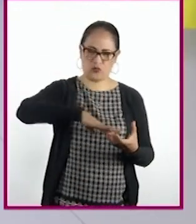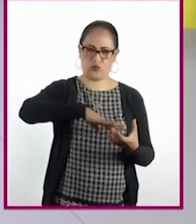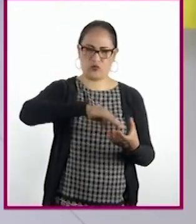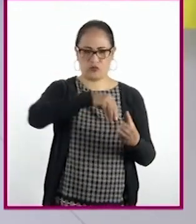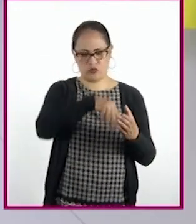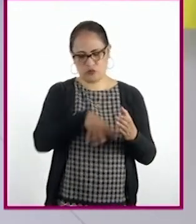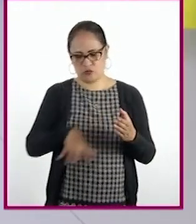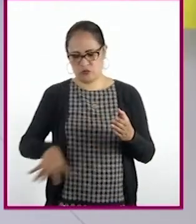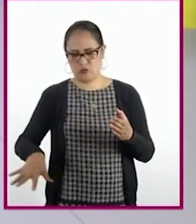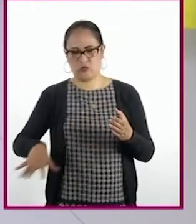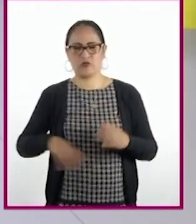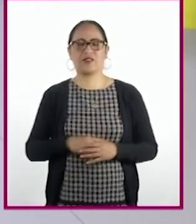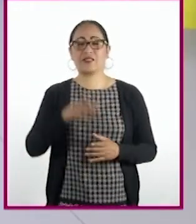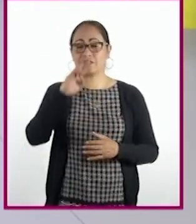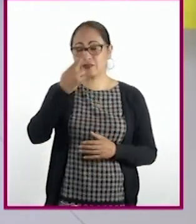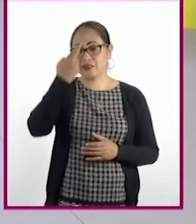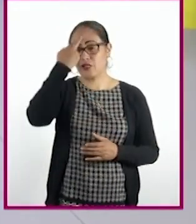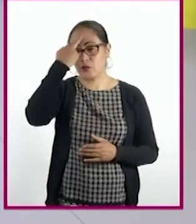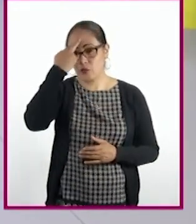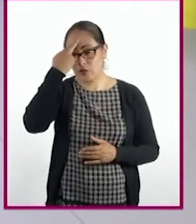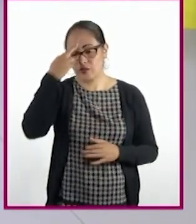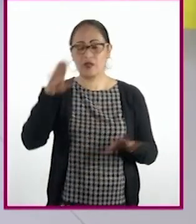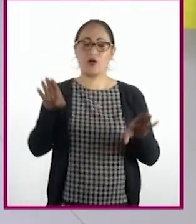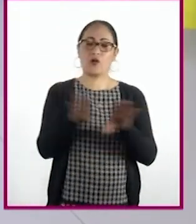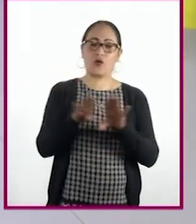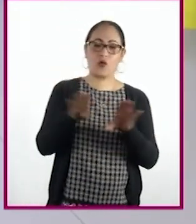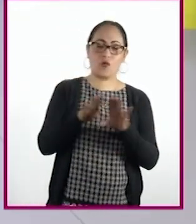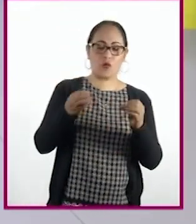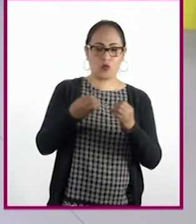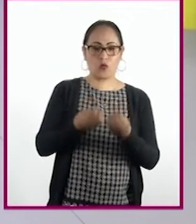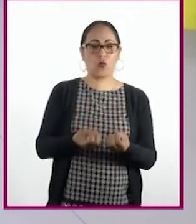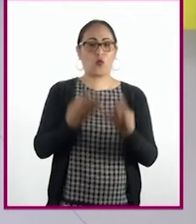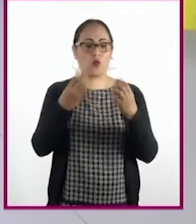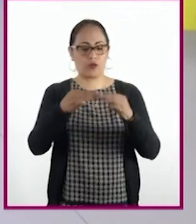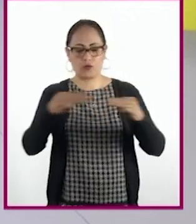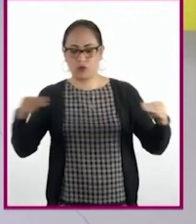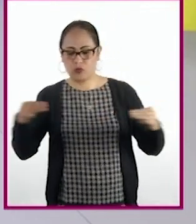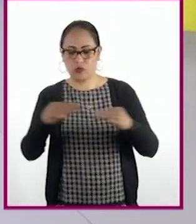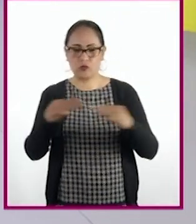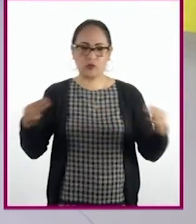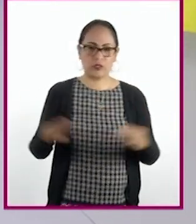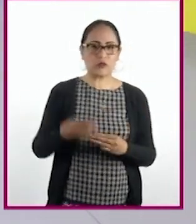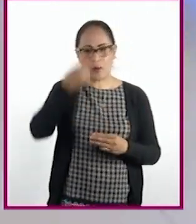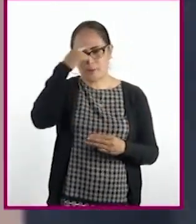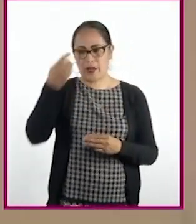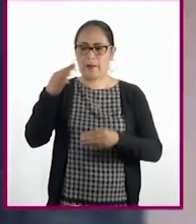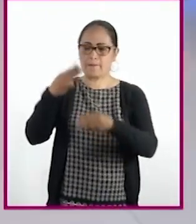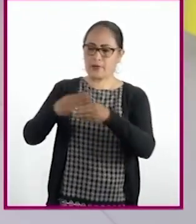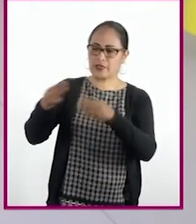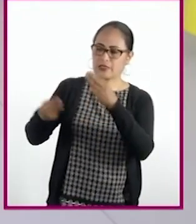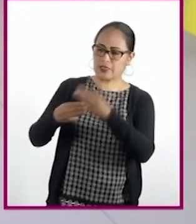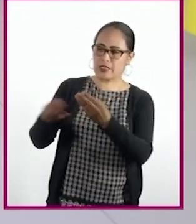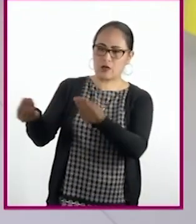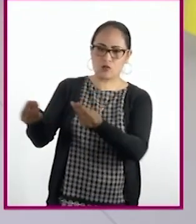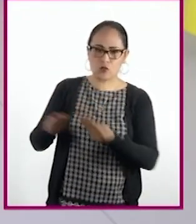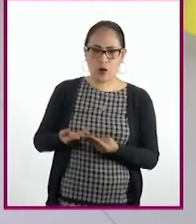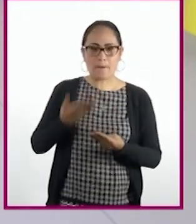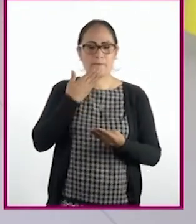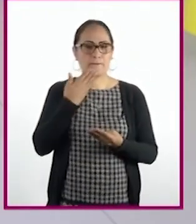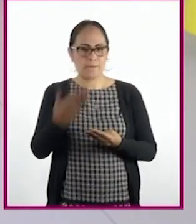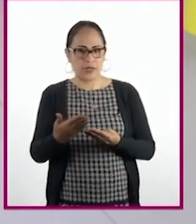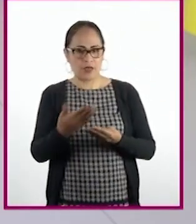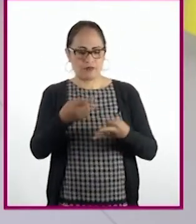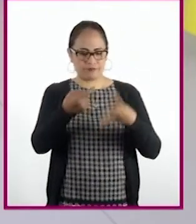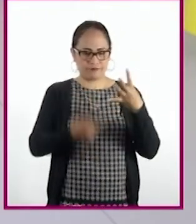Recuerden que es muy importante tomar en cuenta las dimensiones para solicitar el material con las medidas adecuadas. Y además